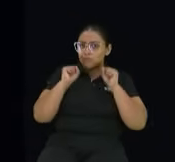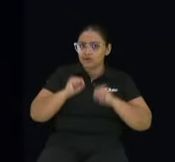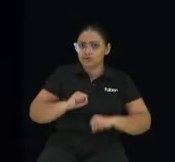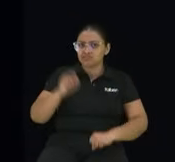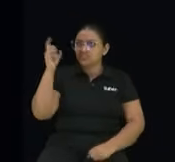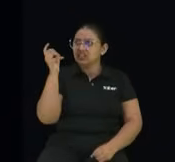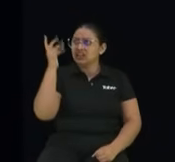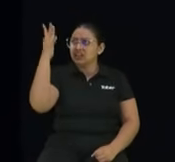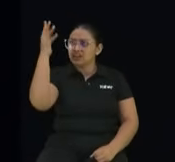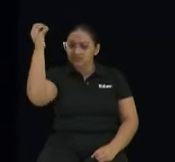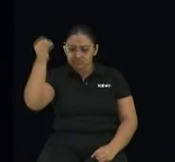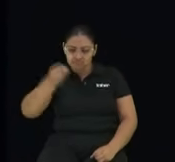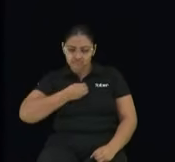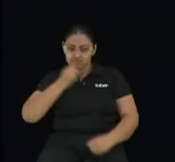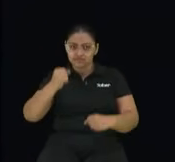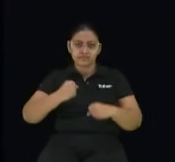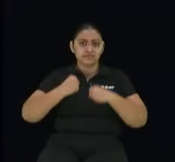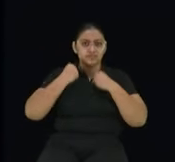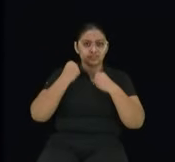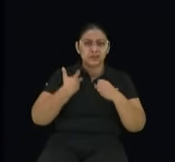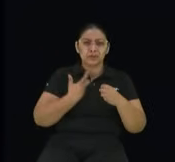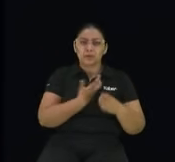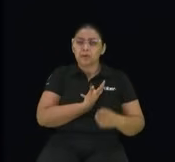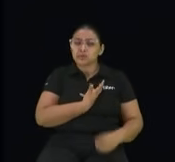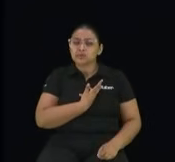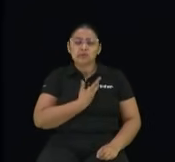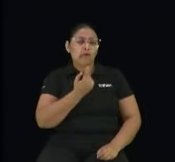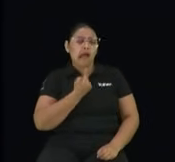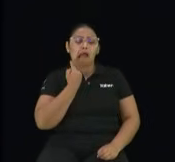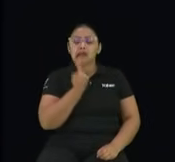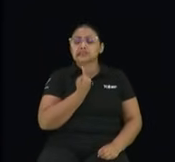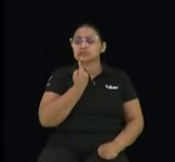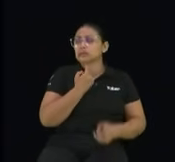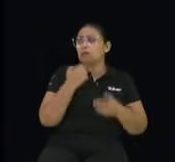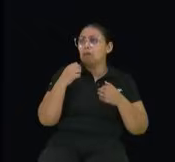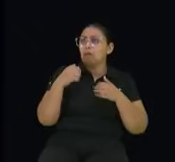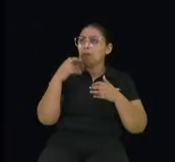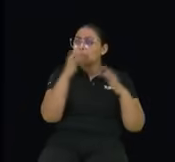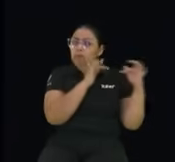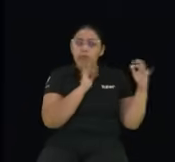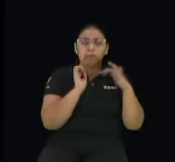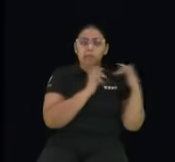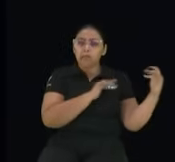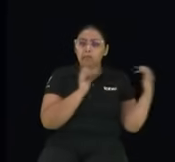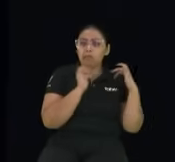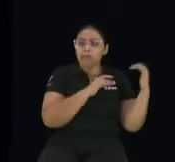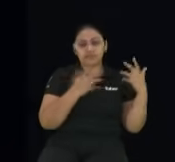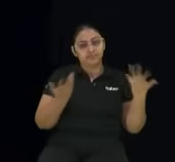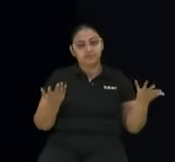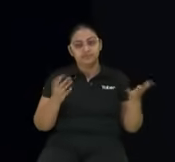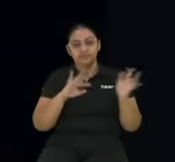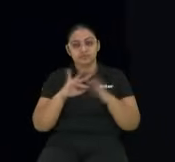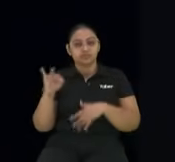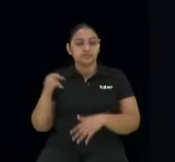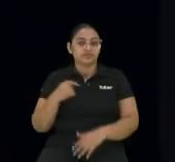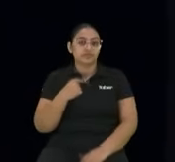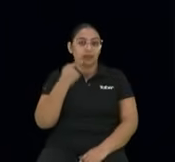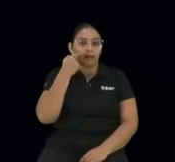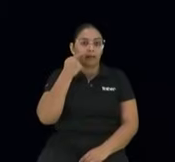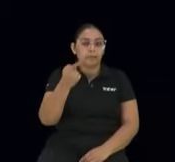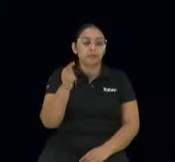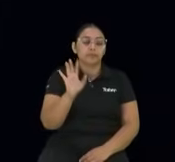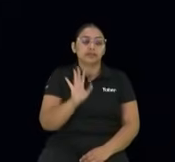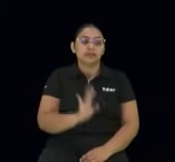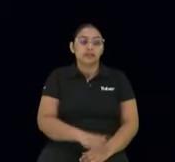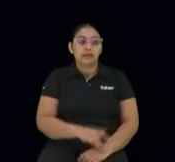V ya no pelees solo hombre hay personas que hacen tanta publicidad de lo que hacen